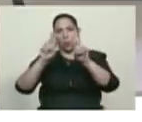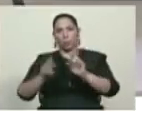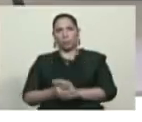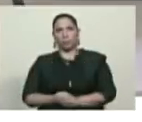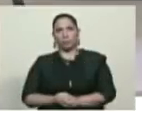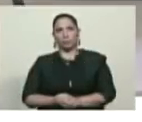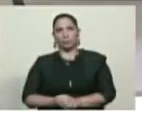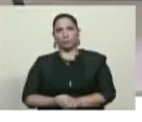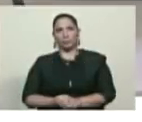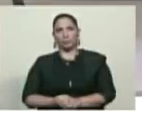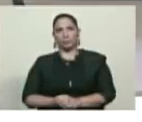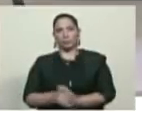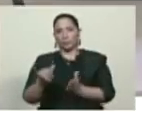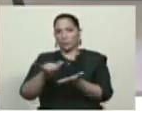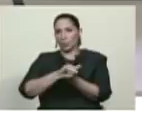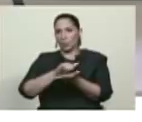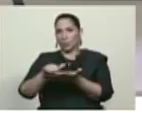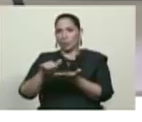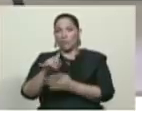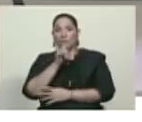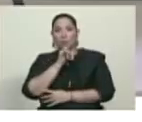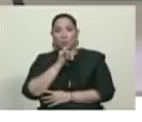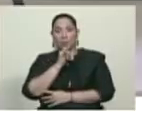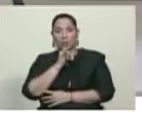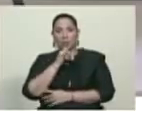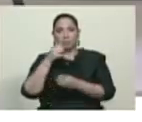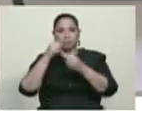Antonio Guterres, en Nueva York. Esta información, por supuesto,